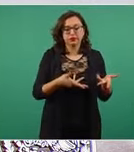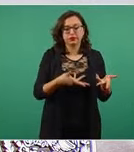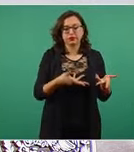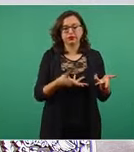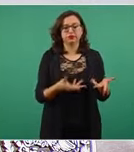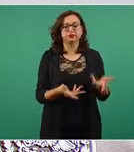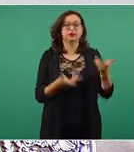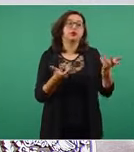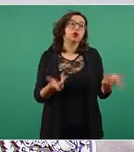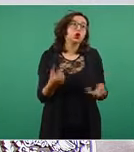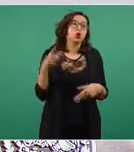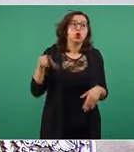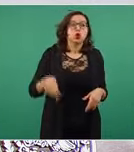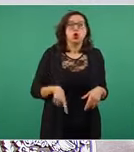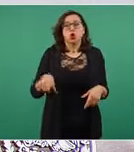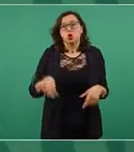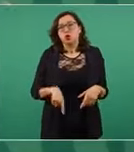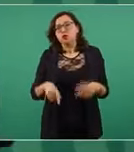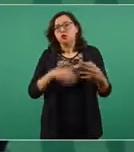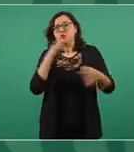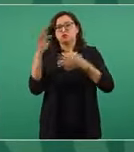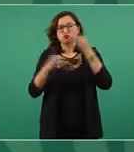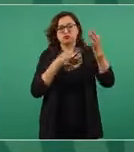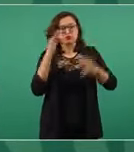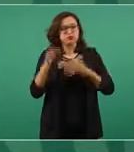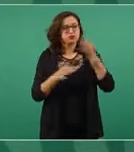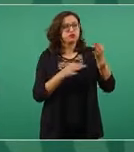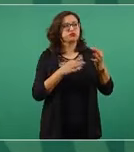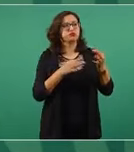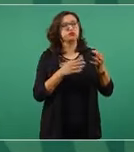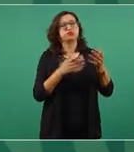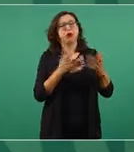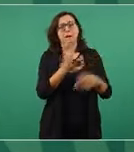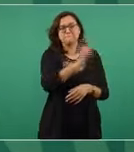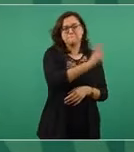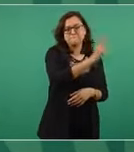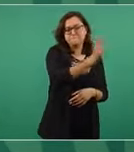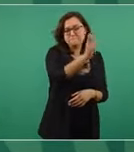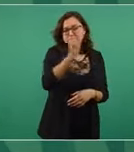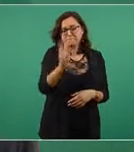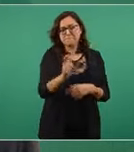la publicidad del gobierno, para que hablaran bien del gobierno.